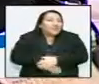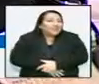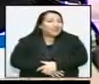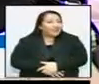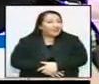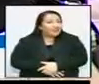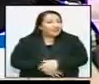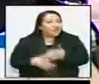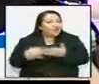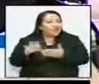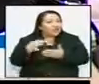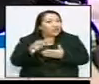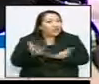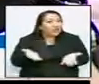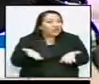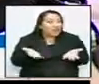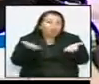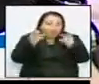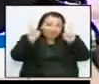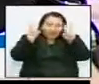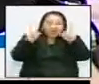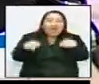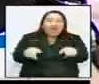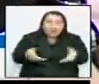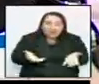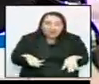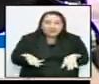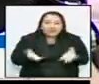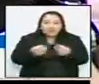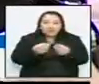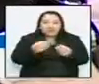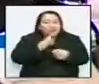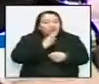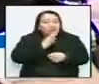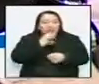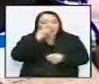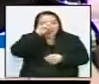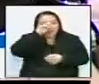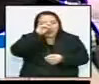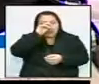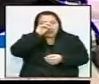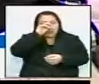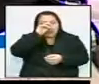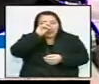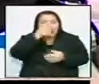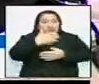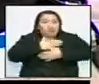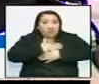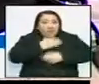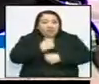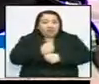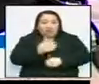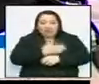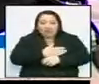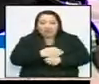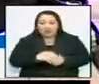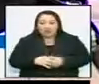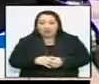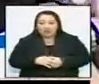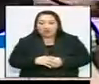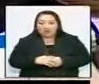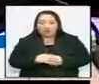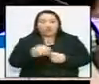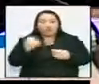auditorías? Entonces, temas así, hay temas mucho que hablar. Y por el hecho que en mi gestión nosotros nos